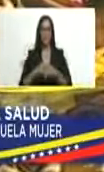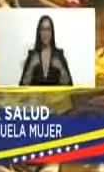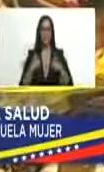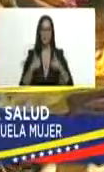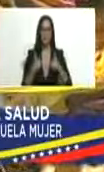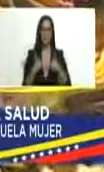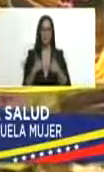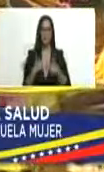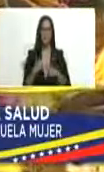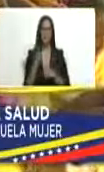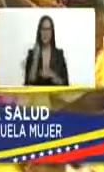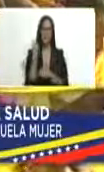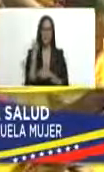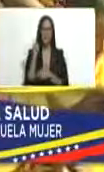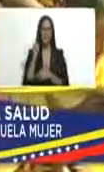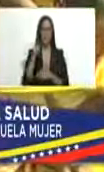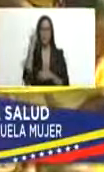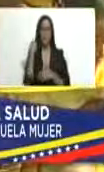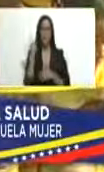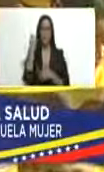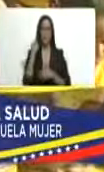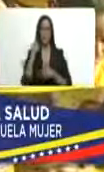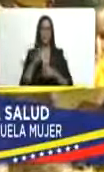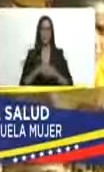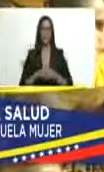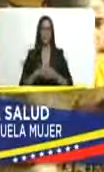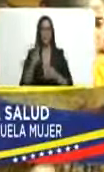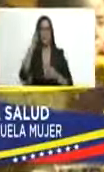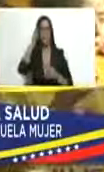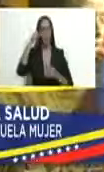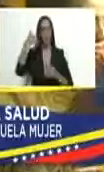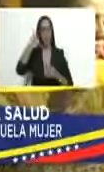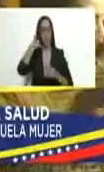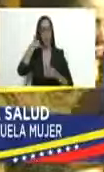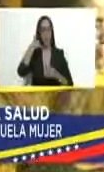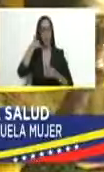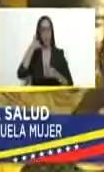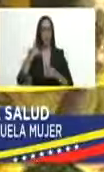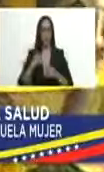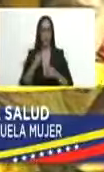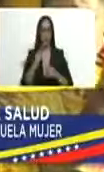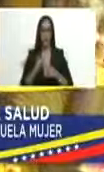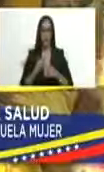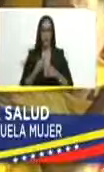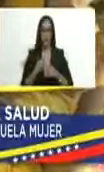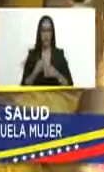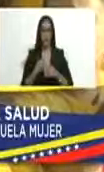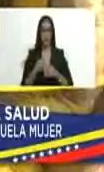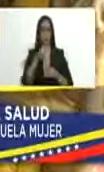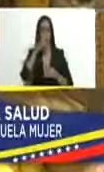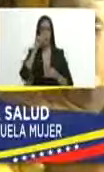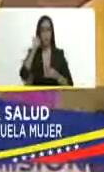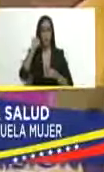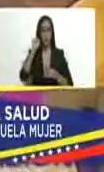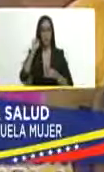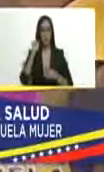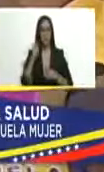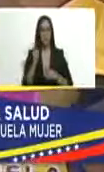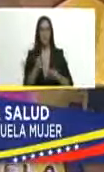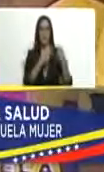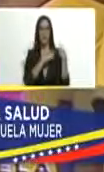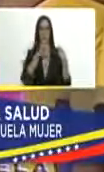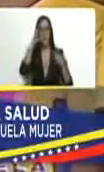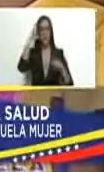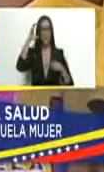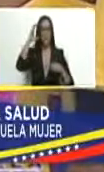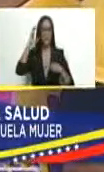Silvia también diputada. Y un día me llamó y me dijo, Nicolás, asume la cancillería.